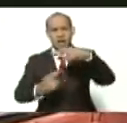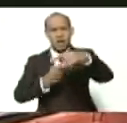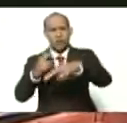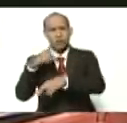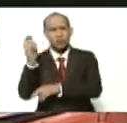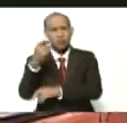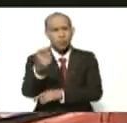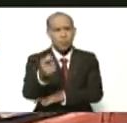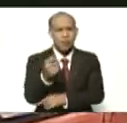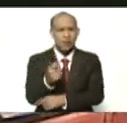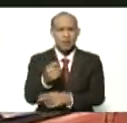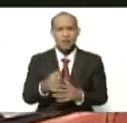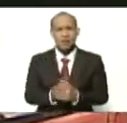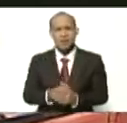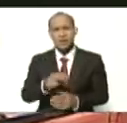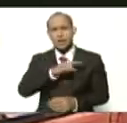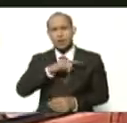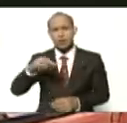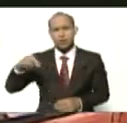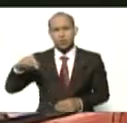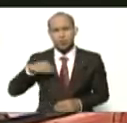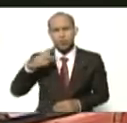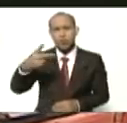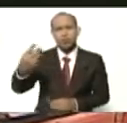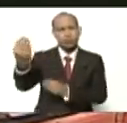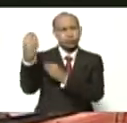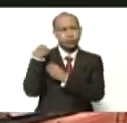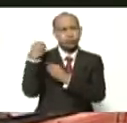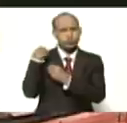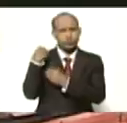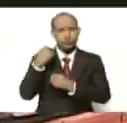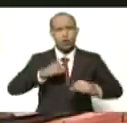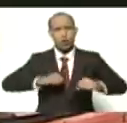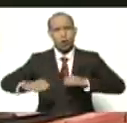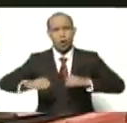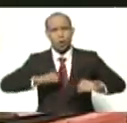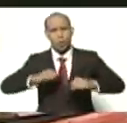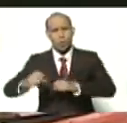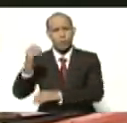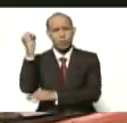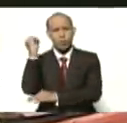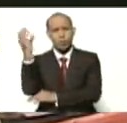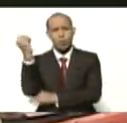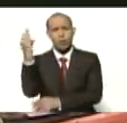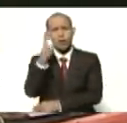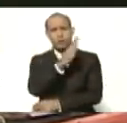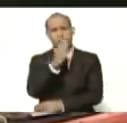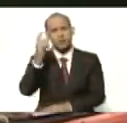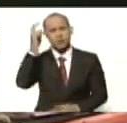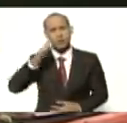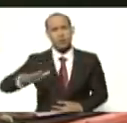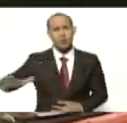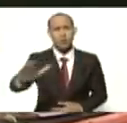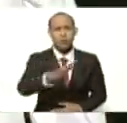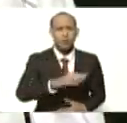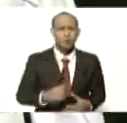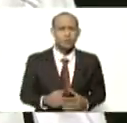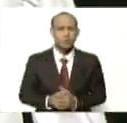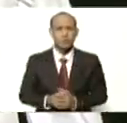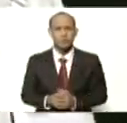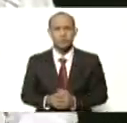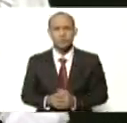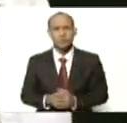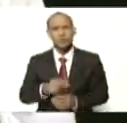nosotros llamado que estén hoy y son el movimiento del poderoso congreso bicentenario de los pueblos